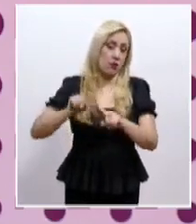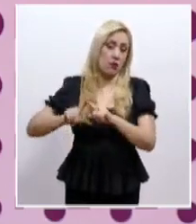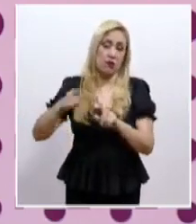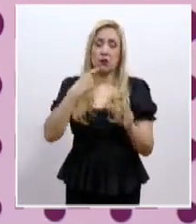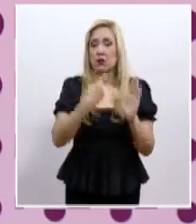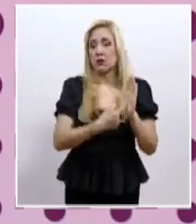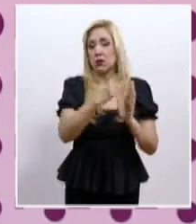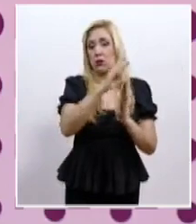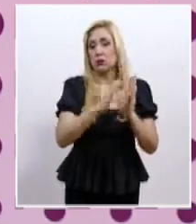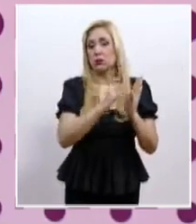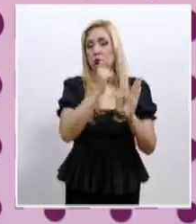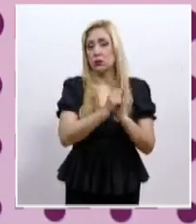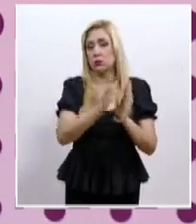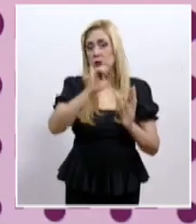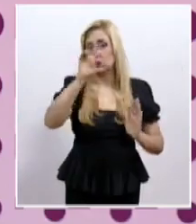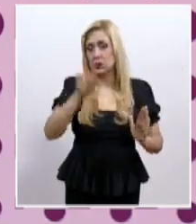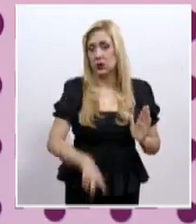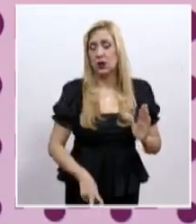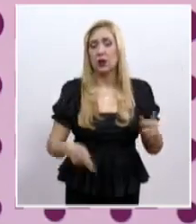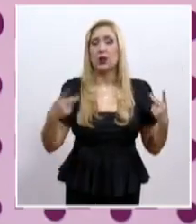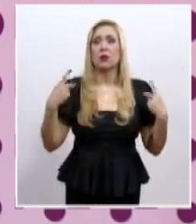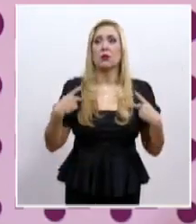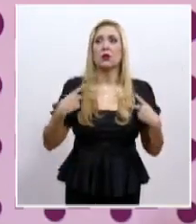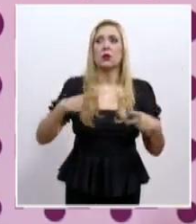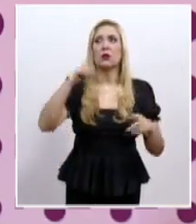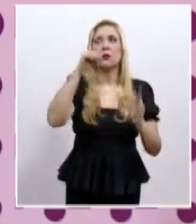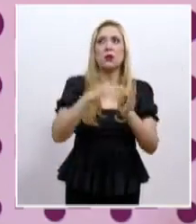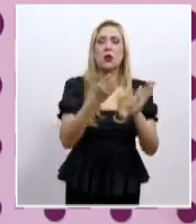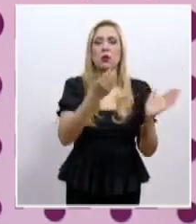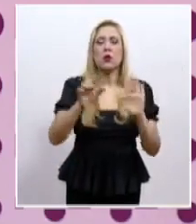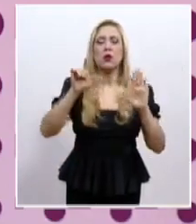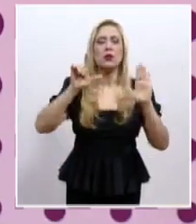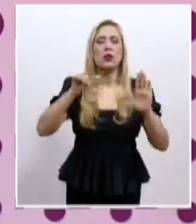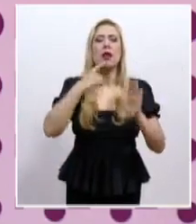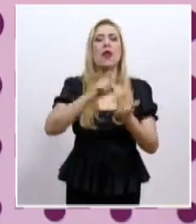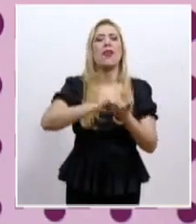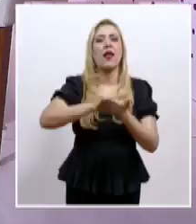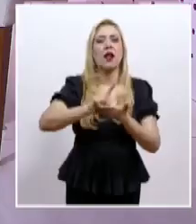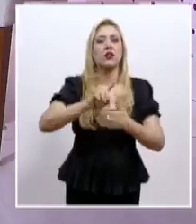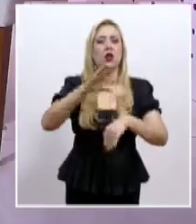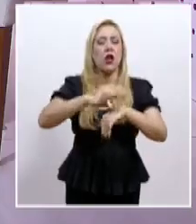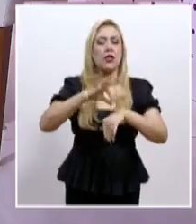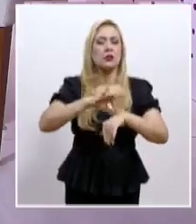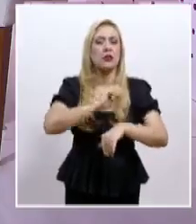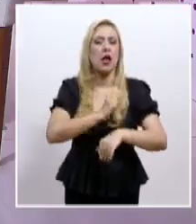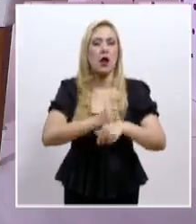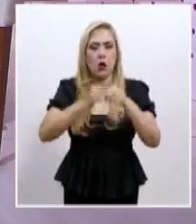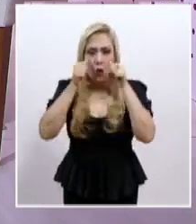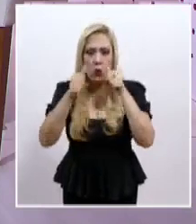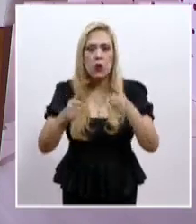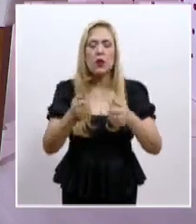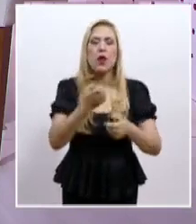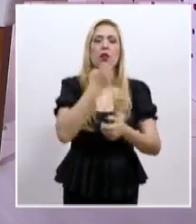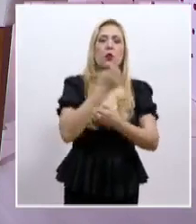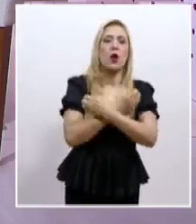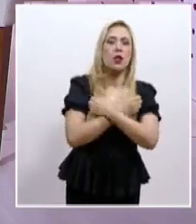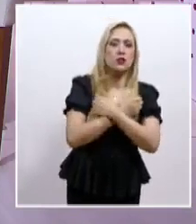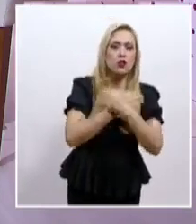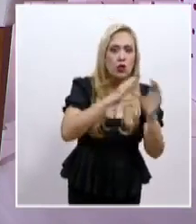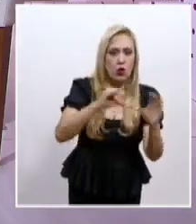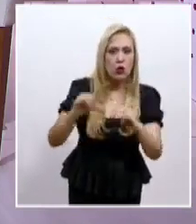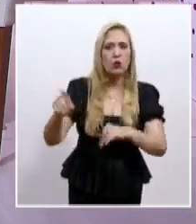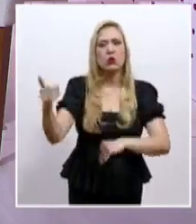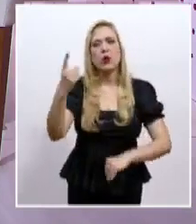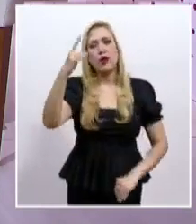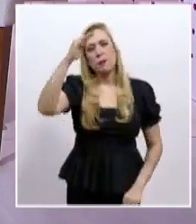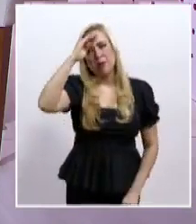que además se destaca por los derechos sociales desde el 1917, pues es el derecho a la salud y a la educación. ¿Qué reflexión te amerita